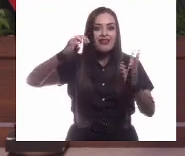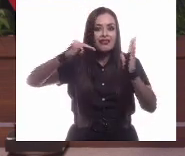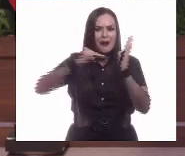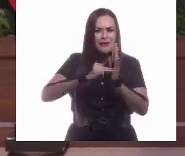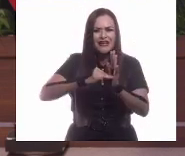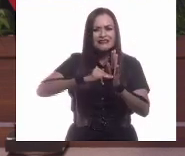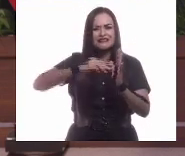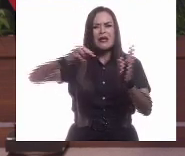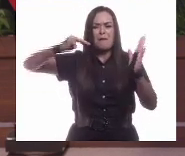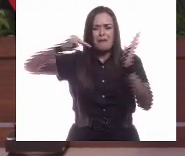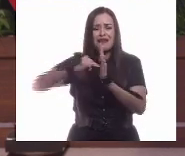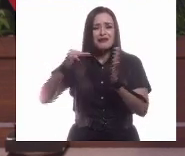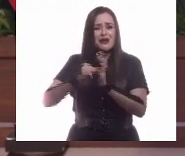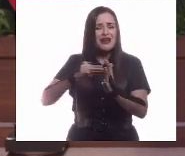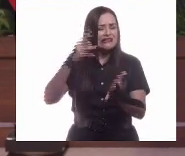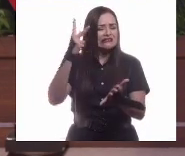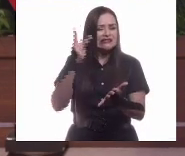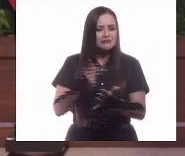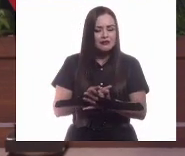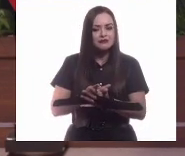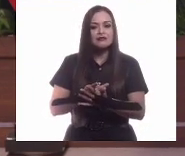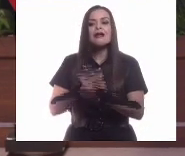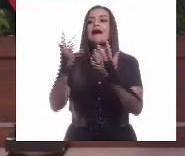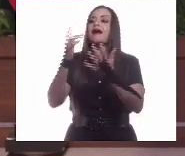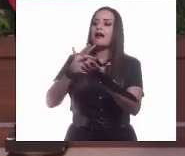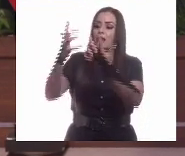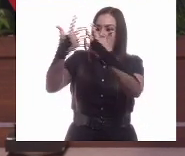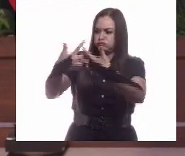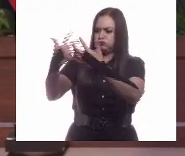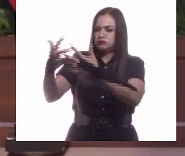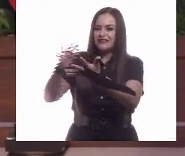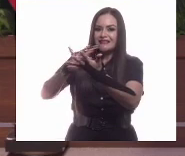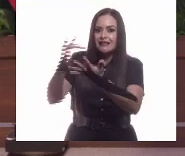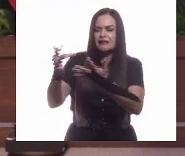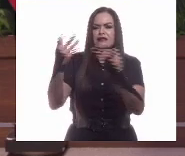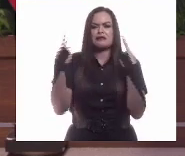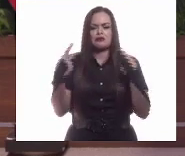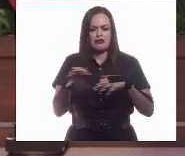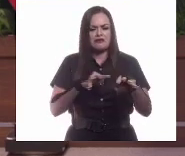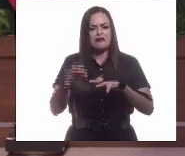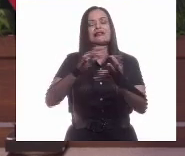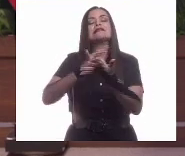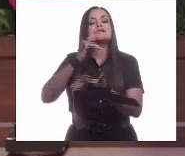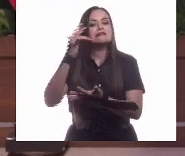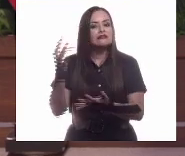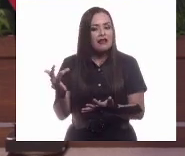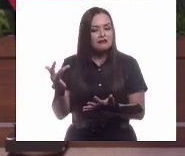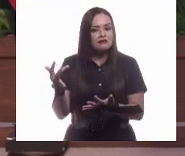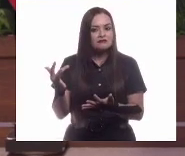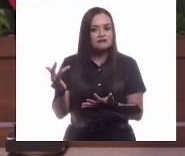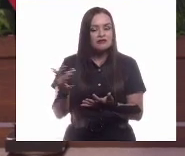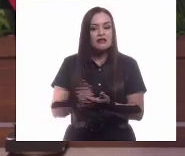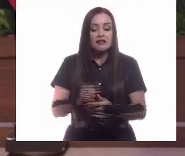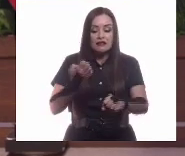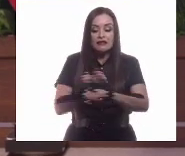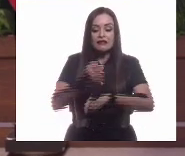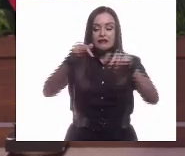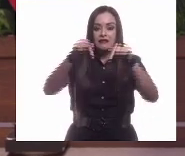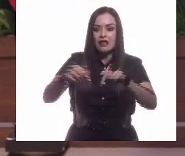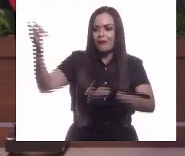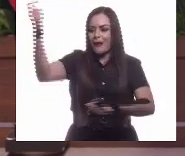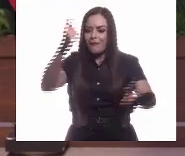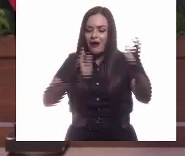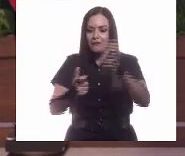pesos, gracias al trabajo de empresarios y, por supuesto, de trabajadores subcalifornianos. Al seguir llegando inversión, también fuimos